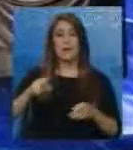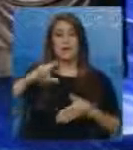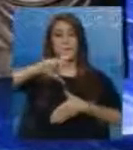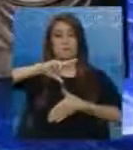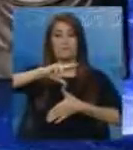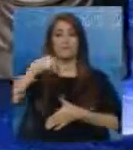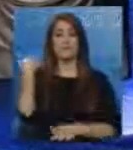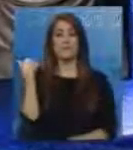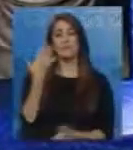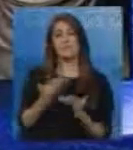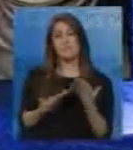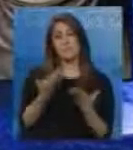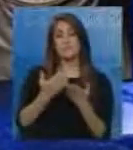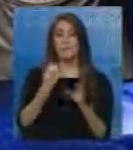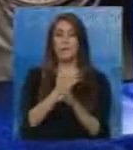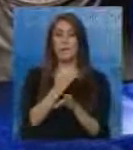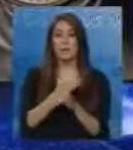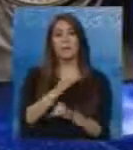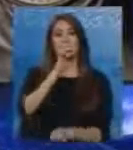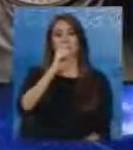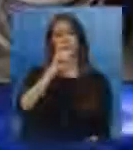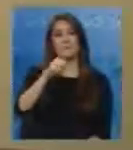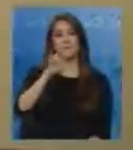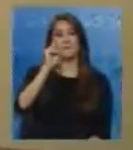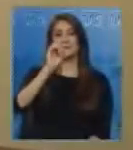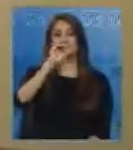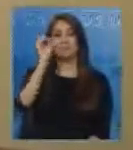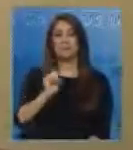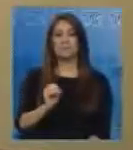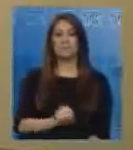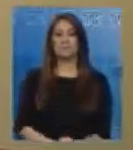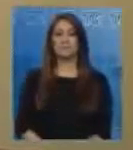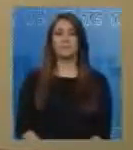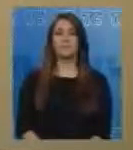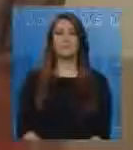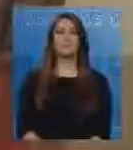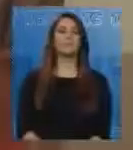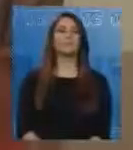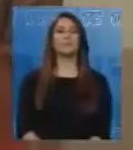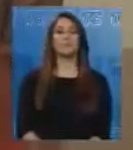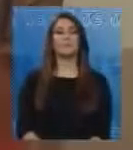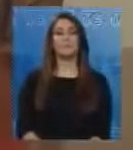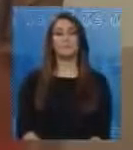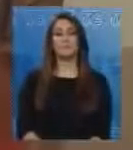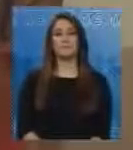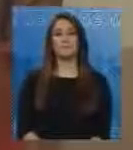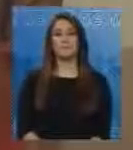América Latina se calcula del 0,7%. Caterina Betancourt, TC Televisión.